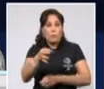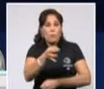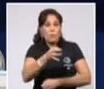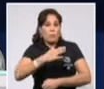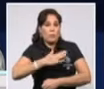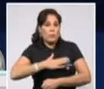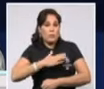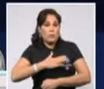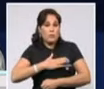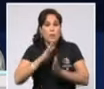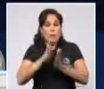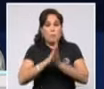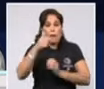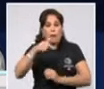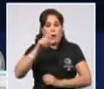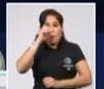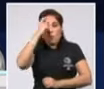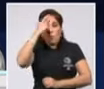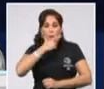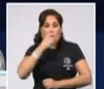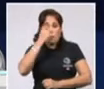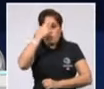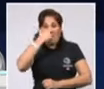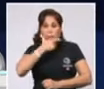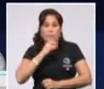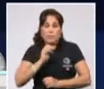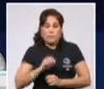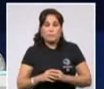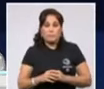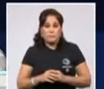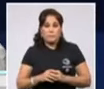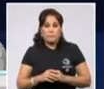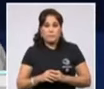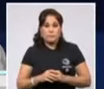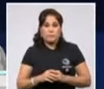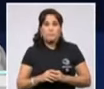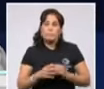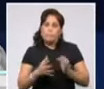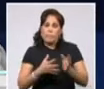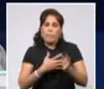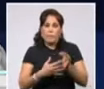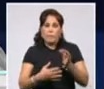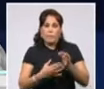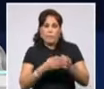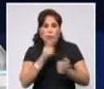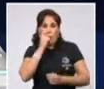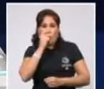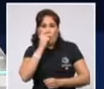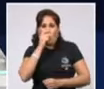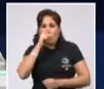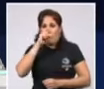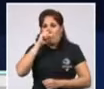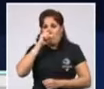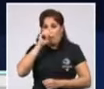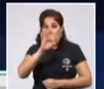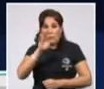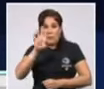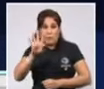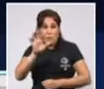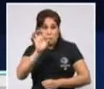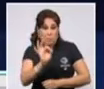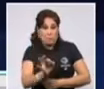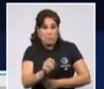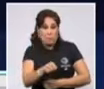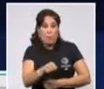municipio de Majagua, en Ciego de Ávila, que realmente era un paciente que tenía